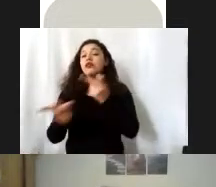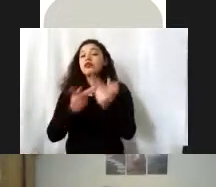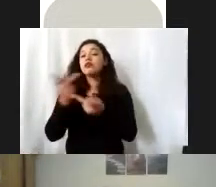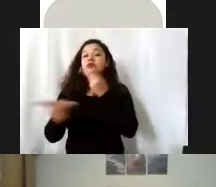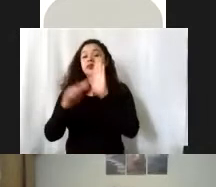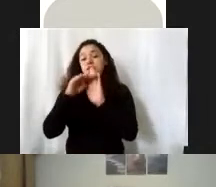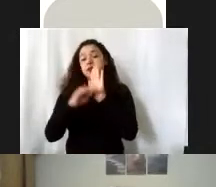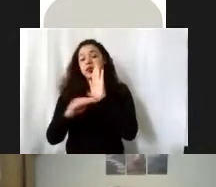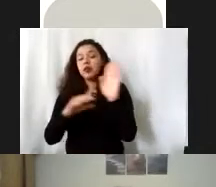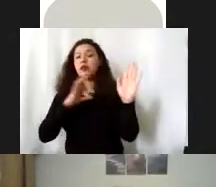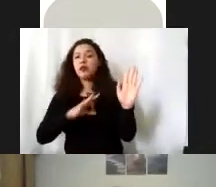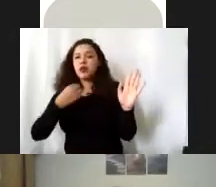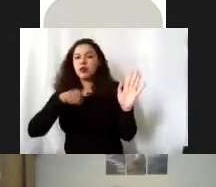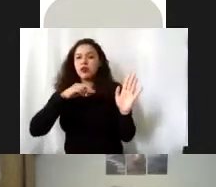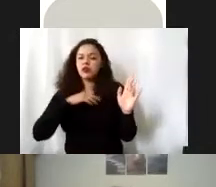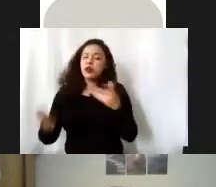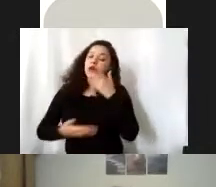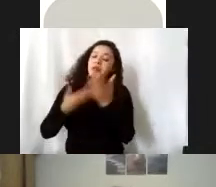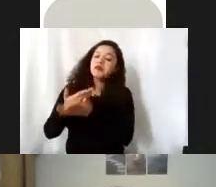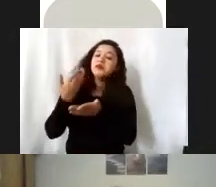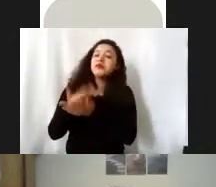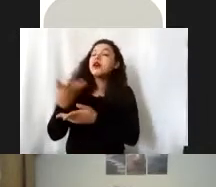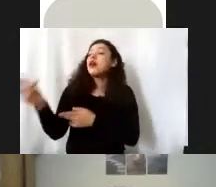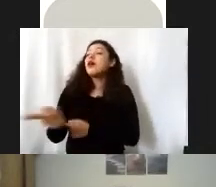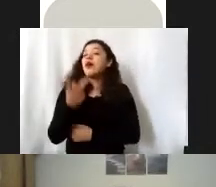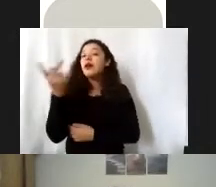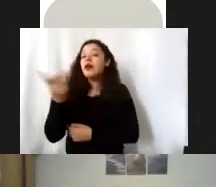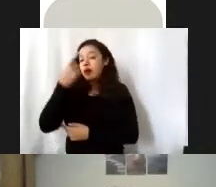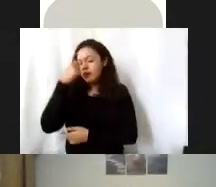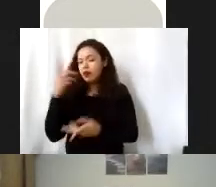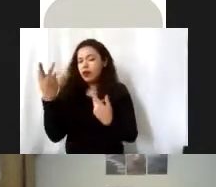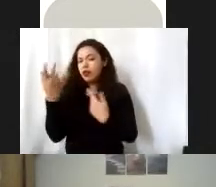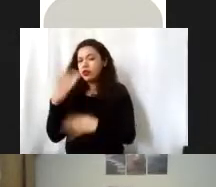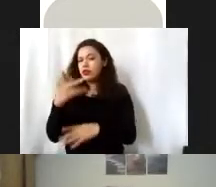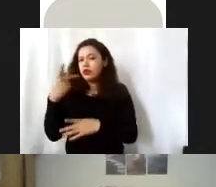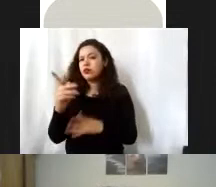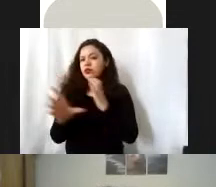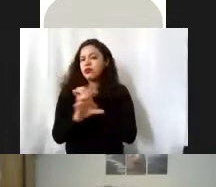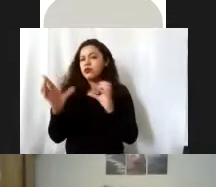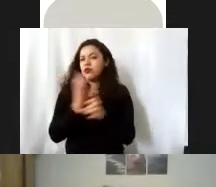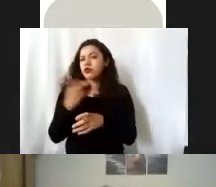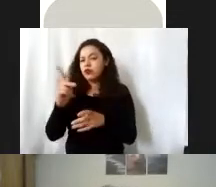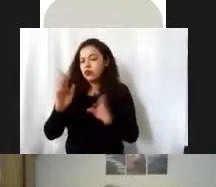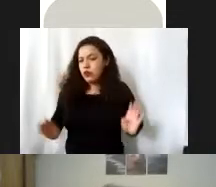podamos plantear preguntas sobre aspectos cualitativos,